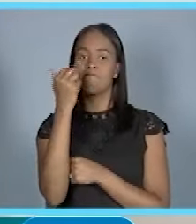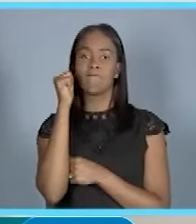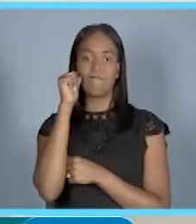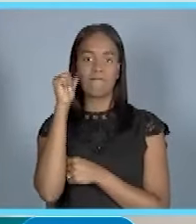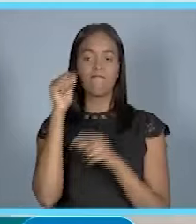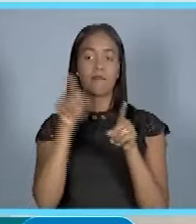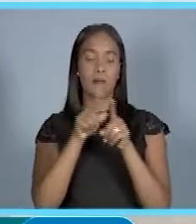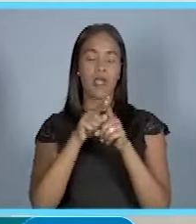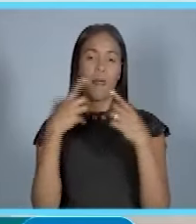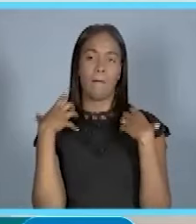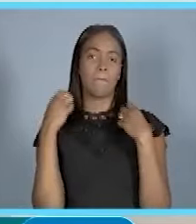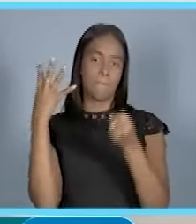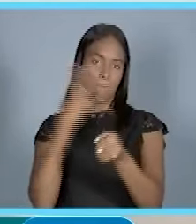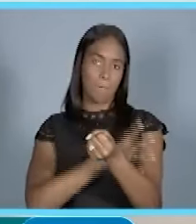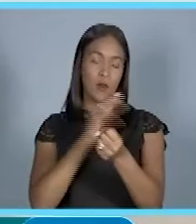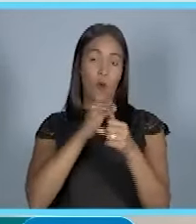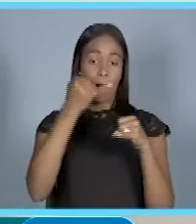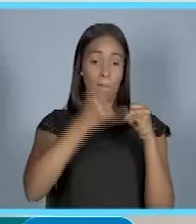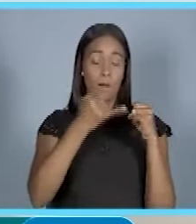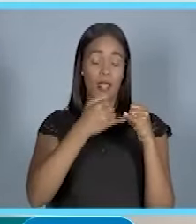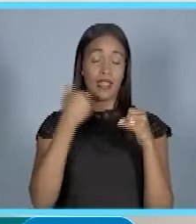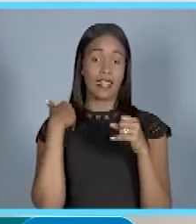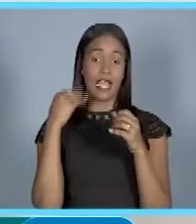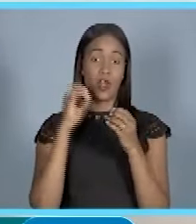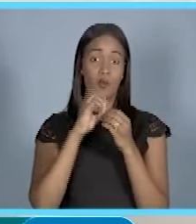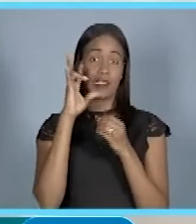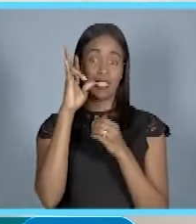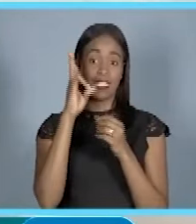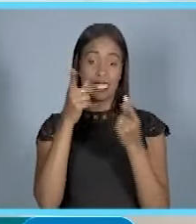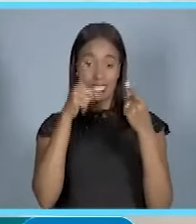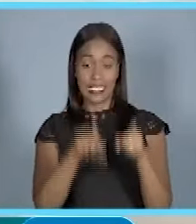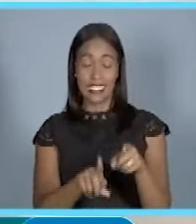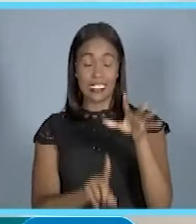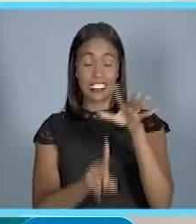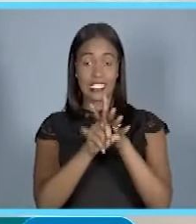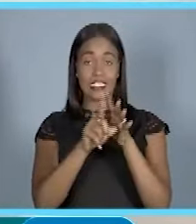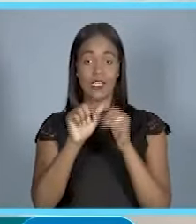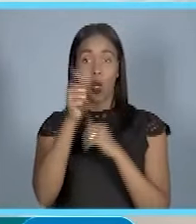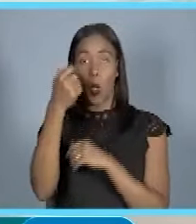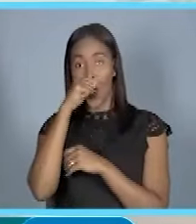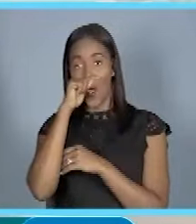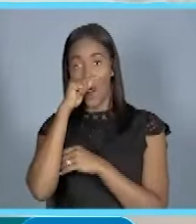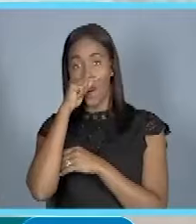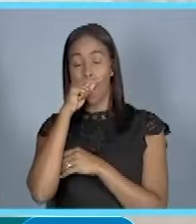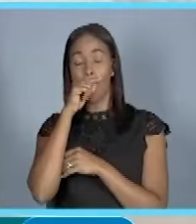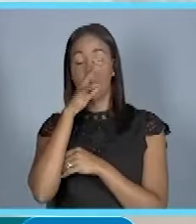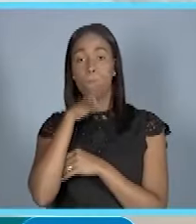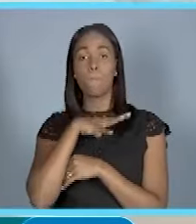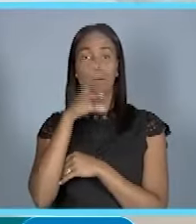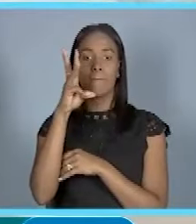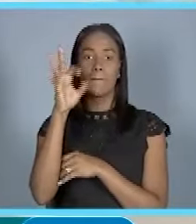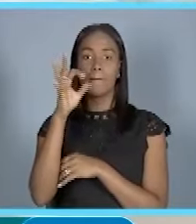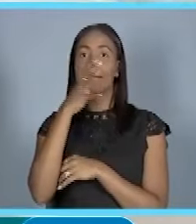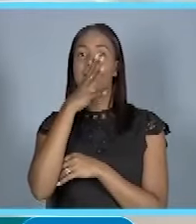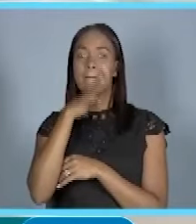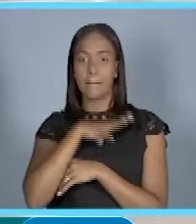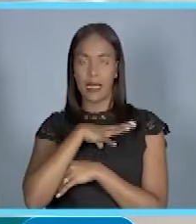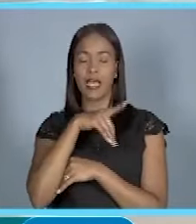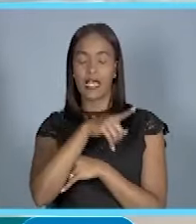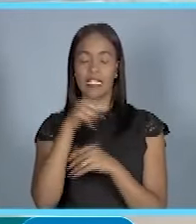también está estable. Y por último tenemos el séptimo caso que corresponde a una femenina de 79 años, que también ha